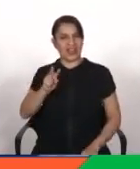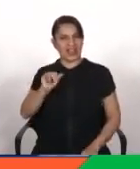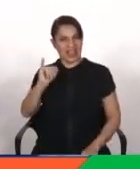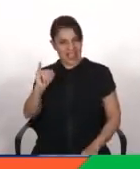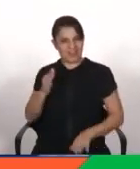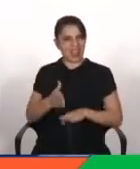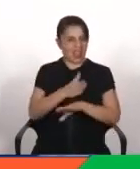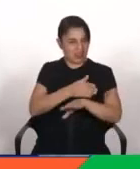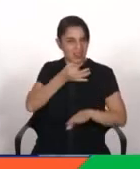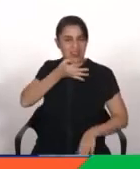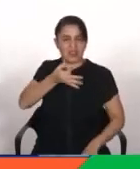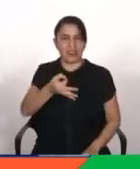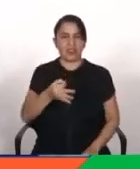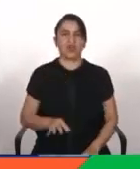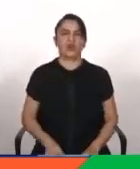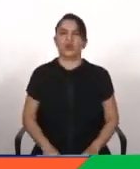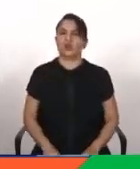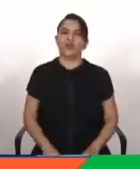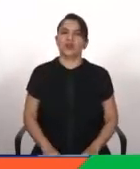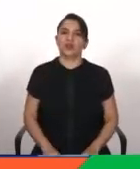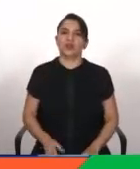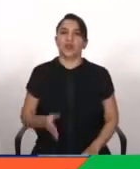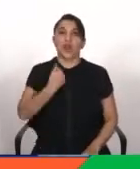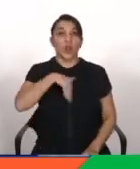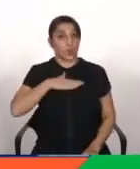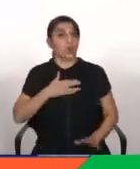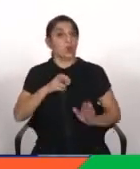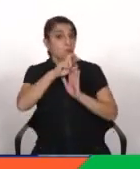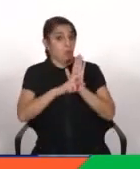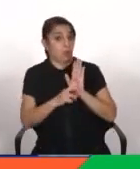y también como parte de nuestra iniciativa,